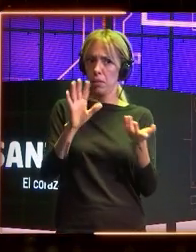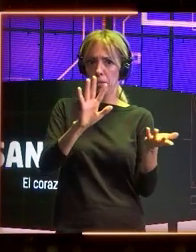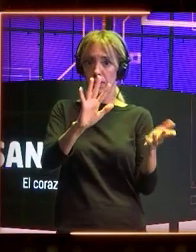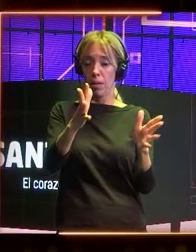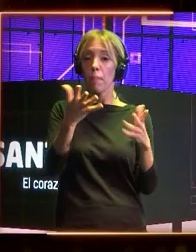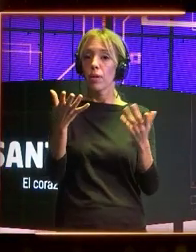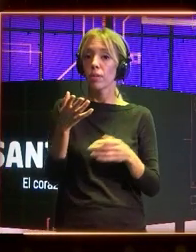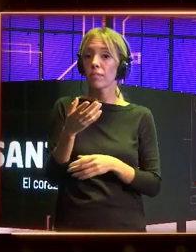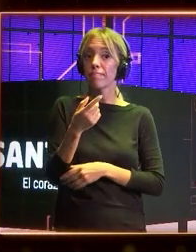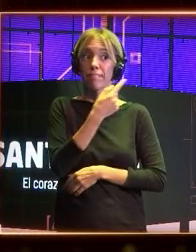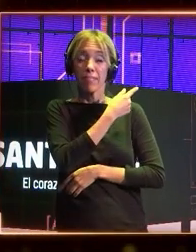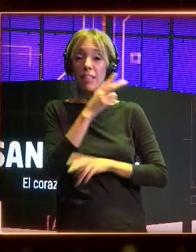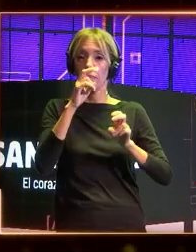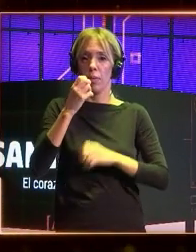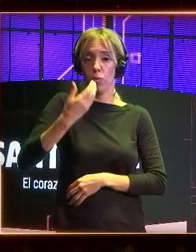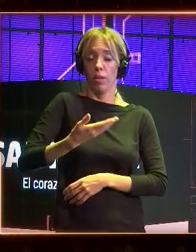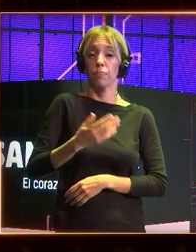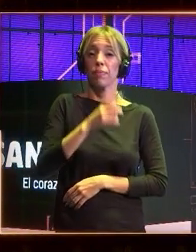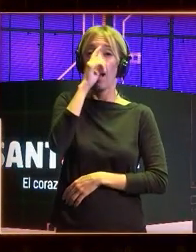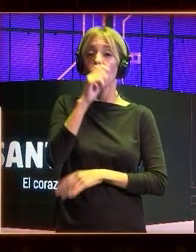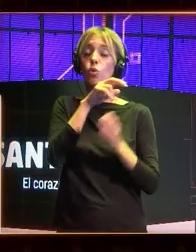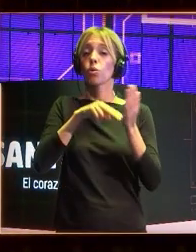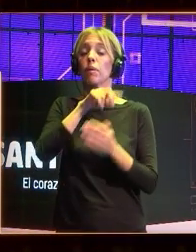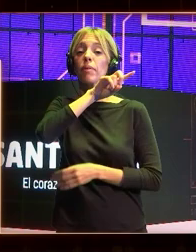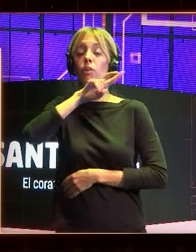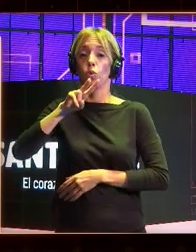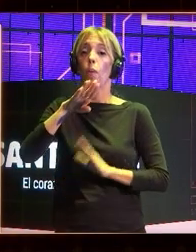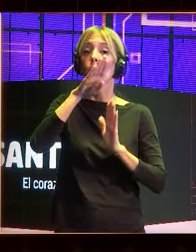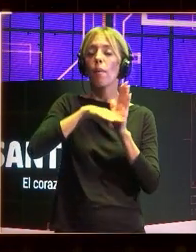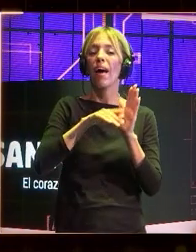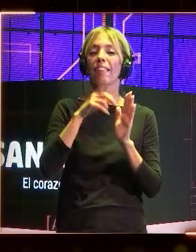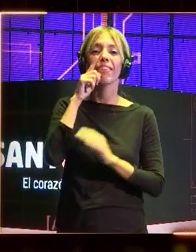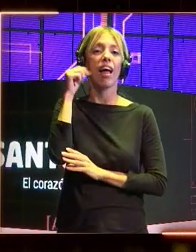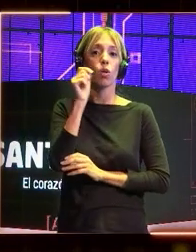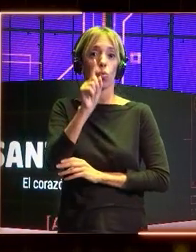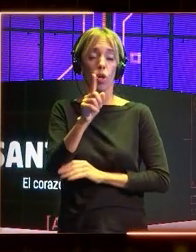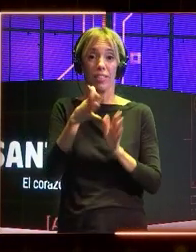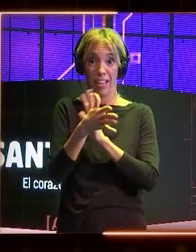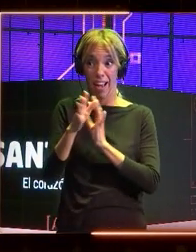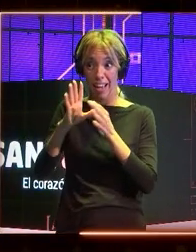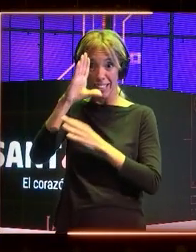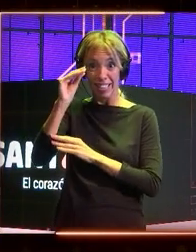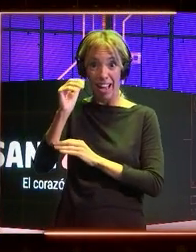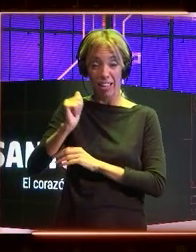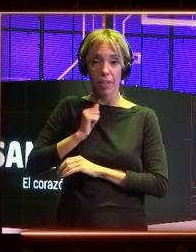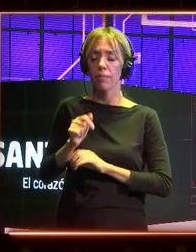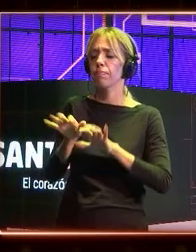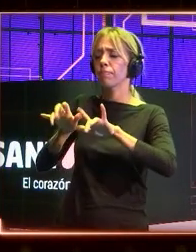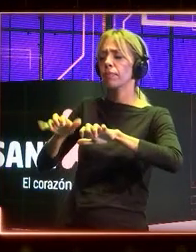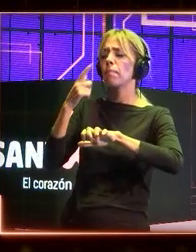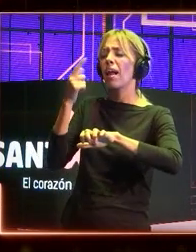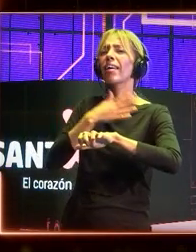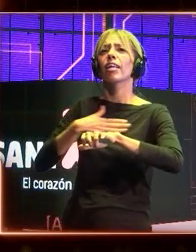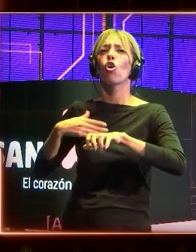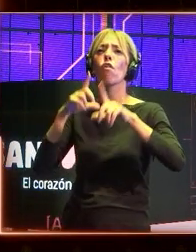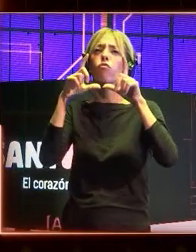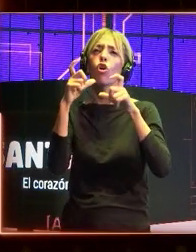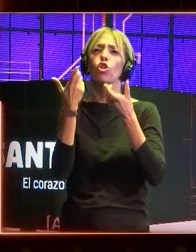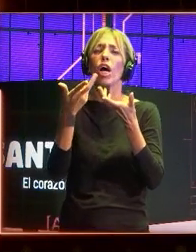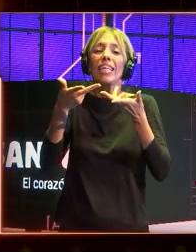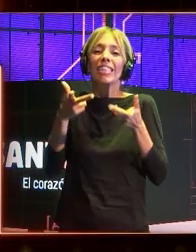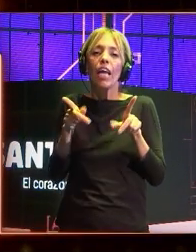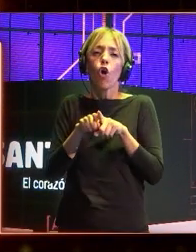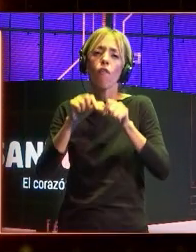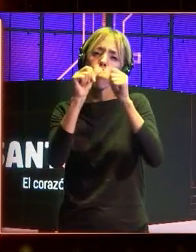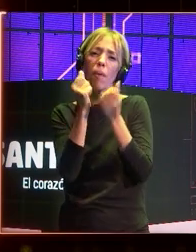pero es que es muy importante en 2021 Dali 1 la Inteligencia artificial tú le podías decir Quiero una silla en forma de aguacate